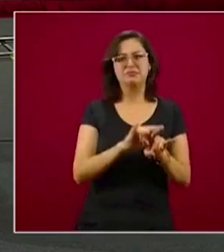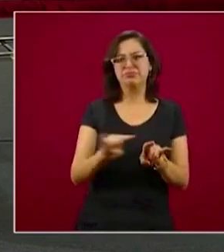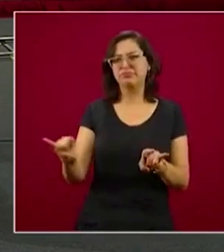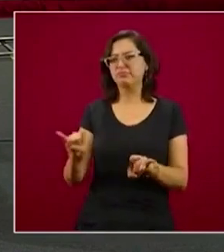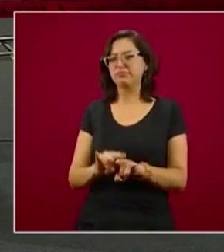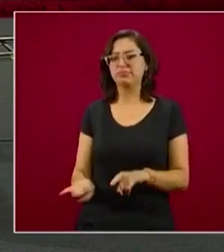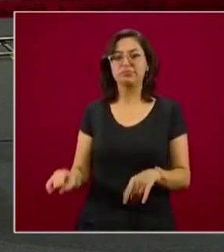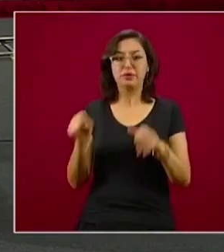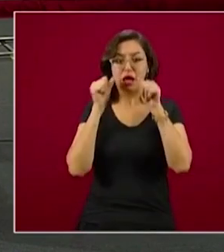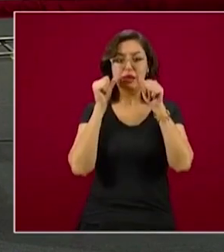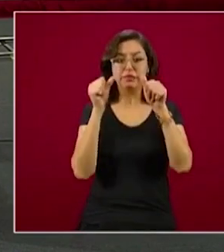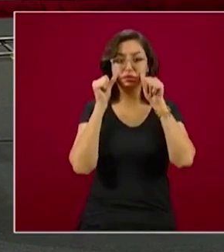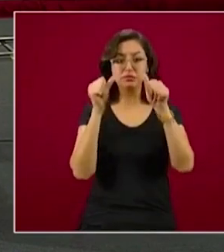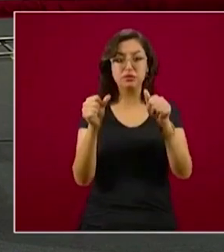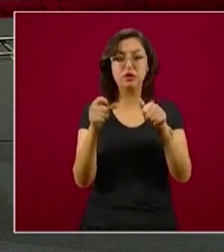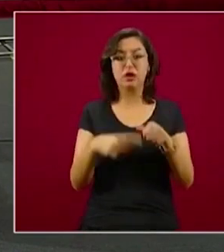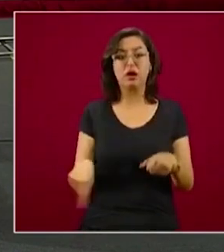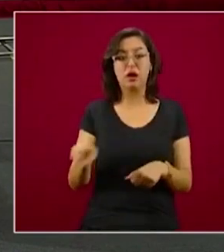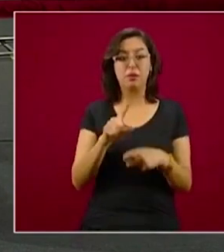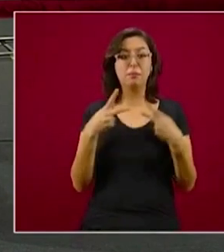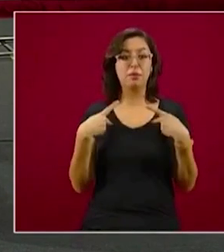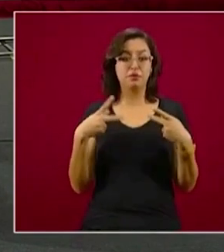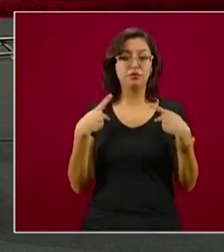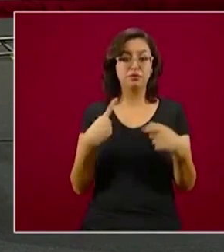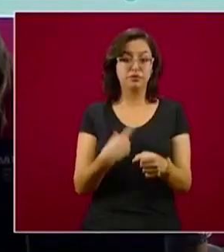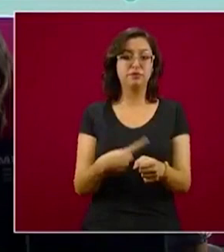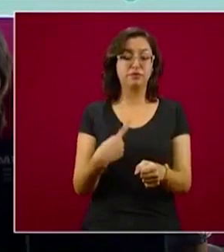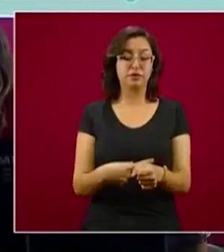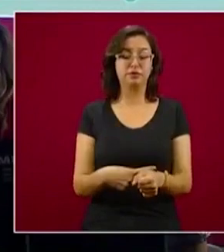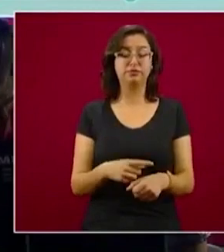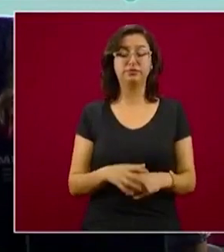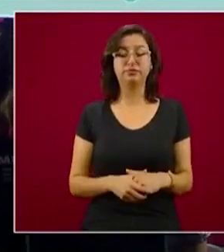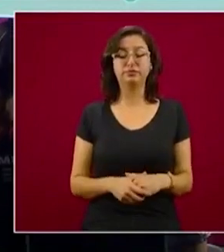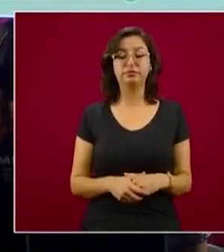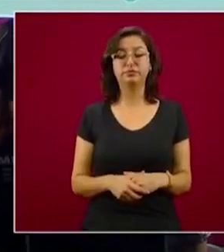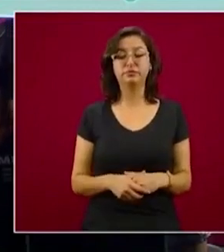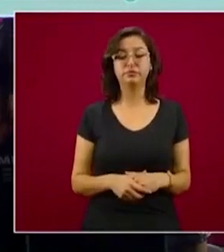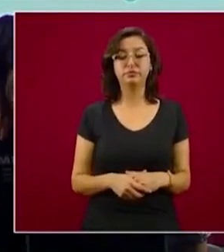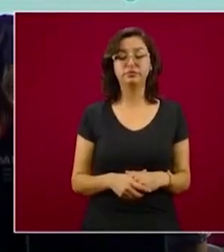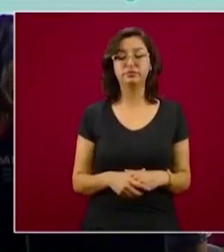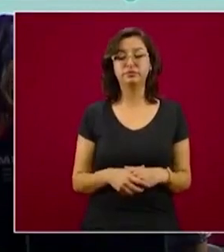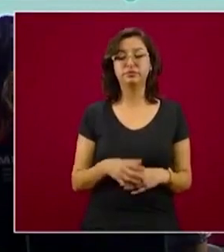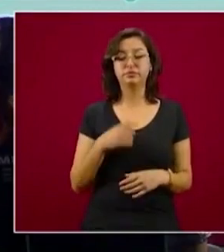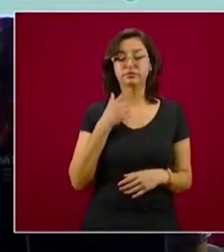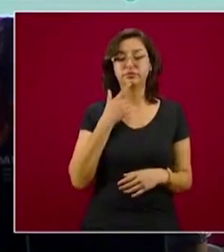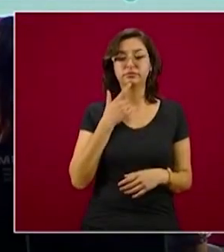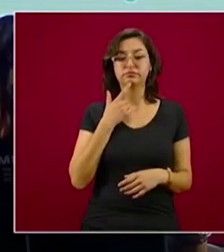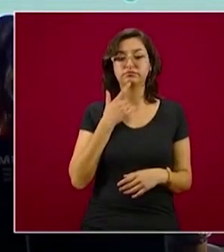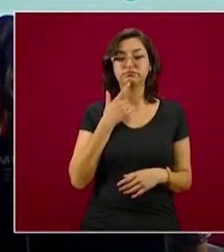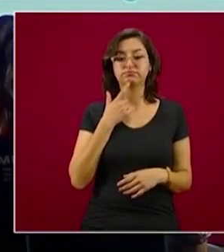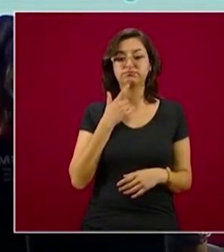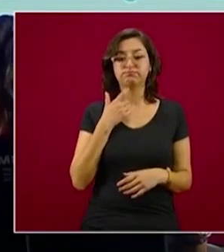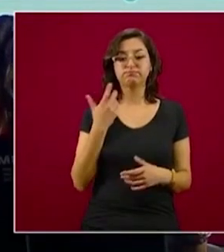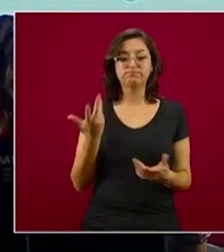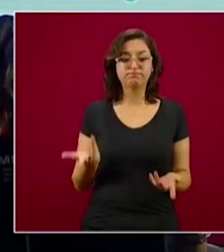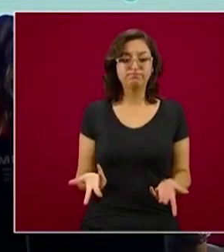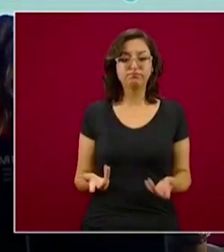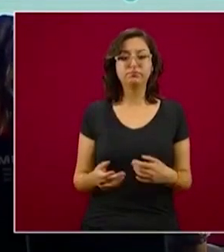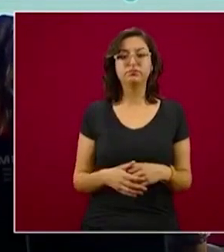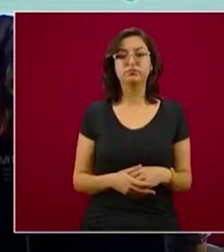la atención de estos pacientes, de estas personas. Y tenemos que ir